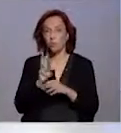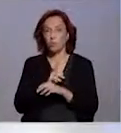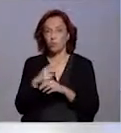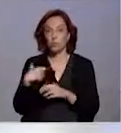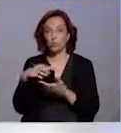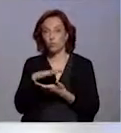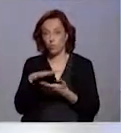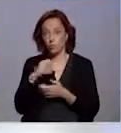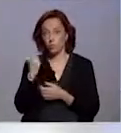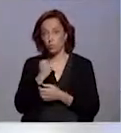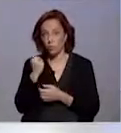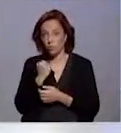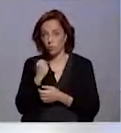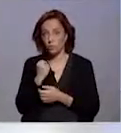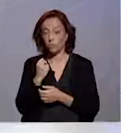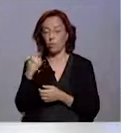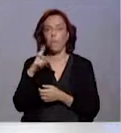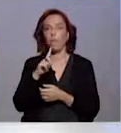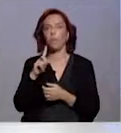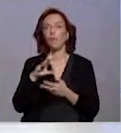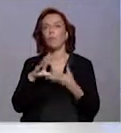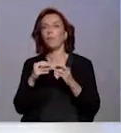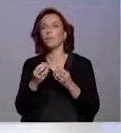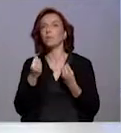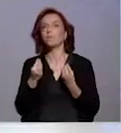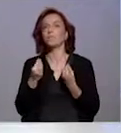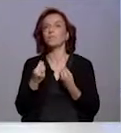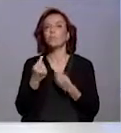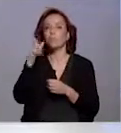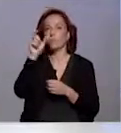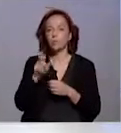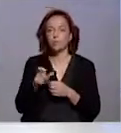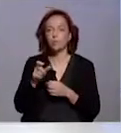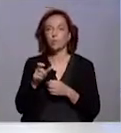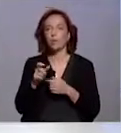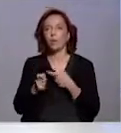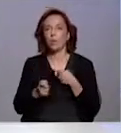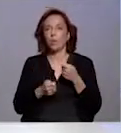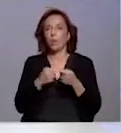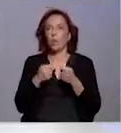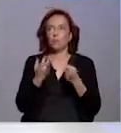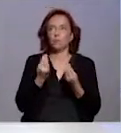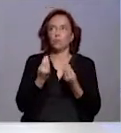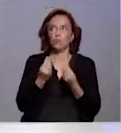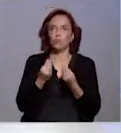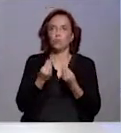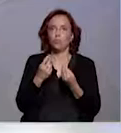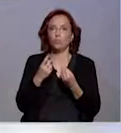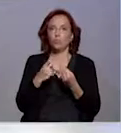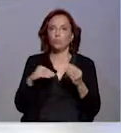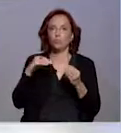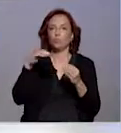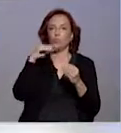importante pero no adaptarse implica que uno recarga a la estructura de competividad de una empresa